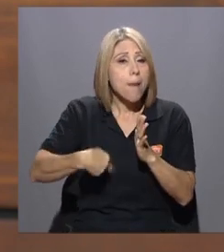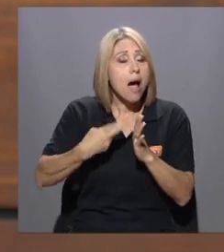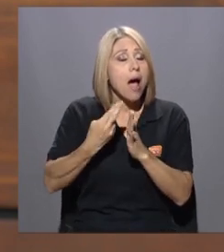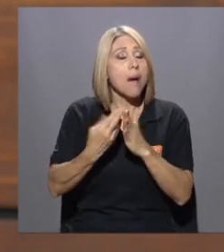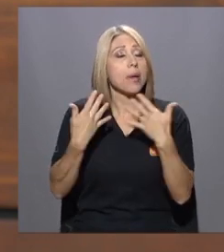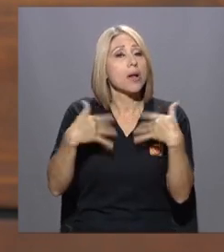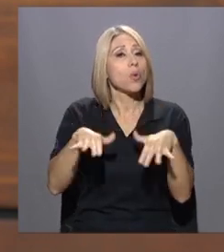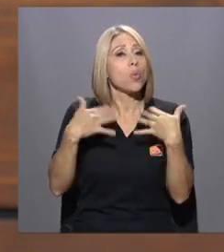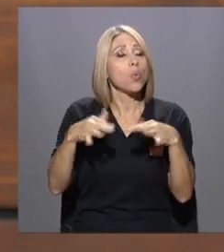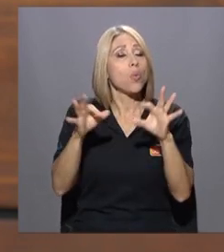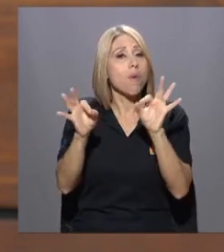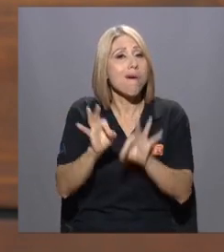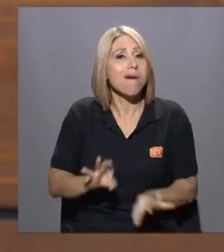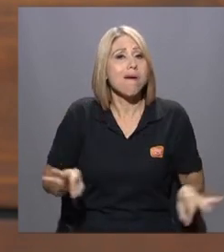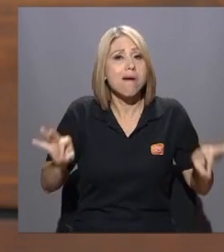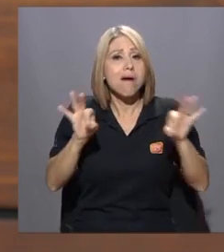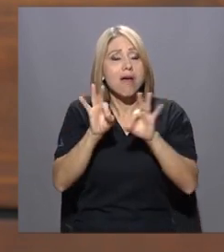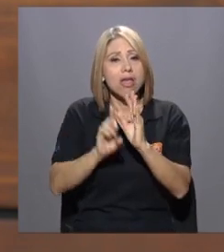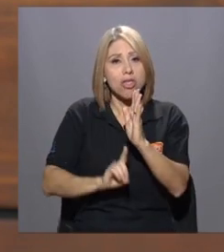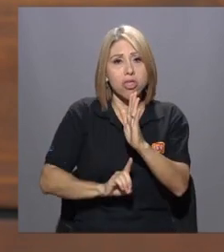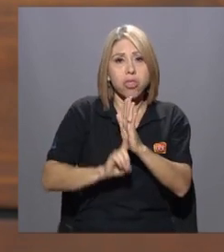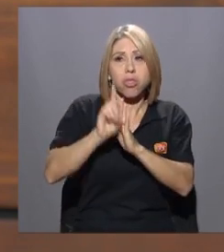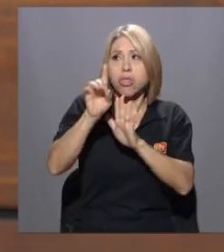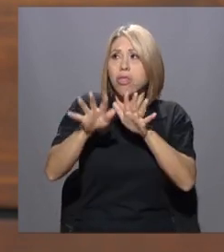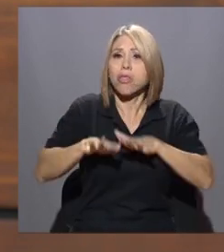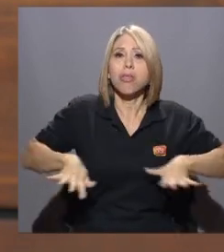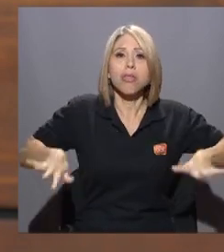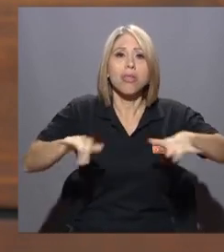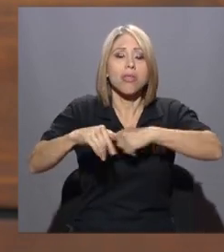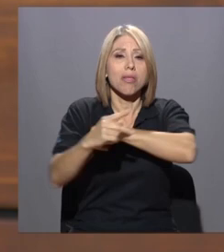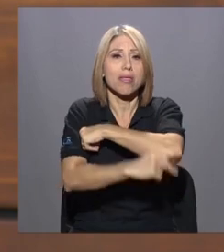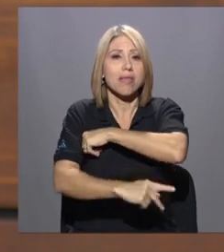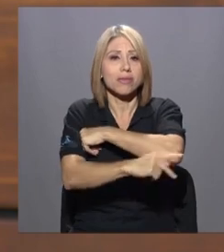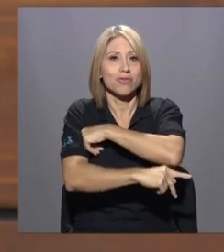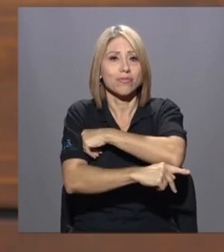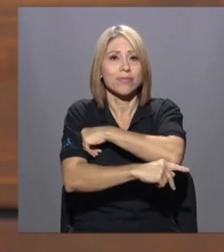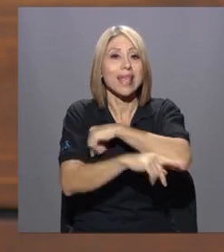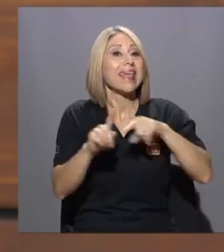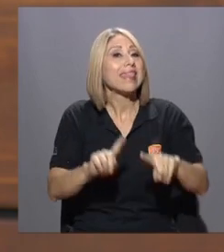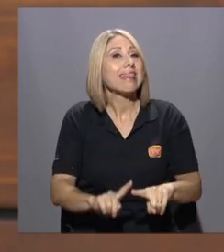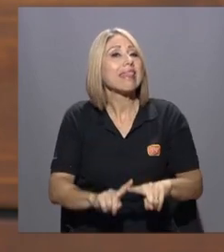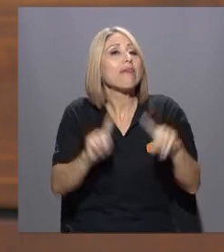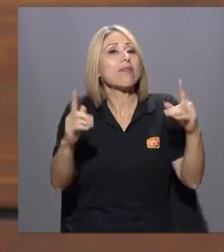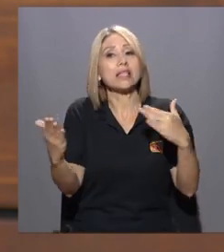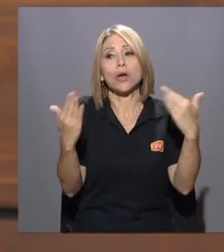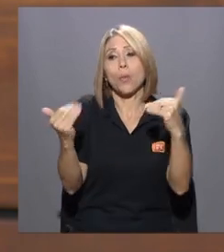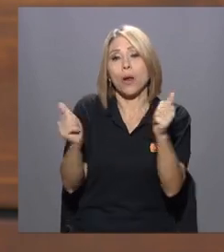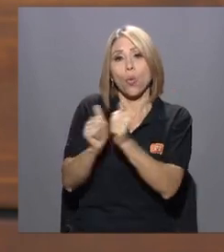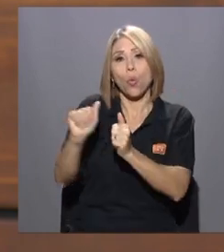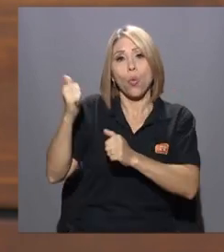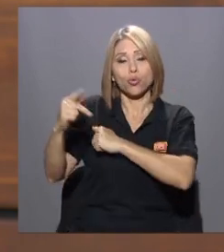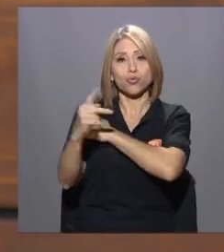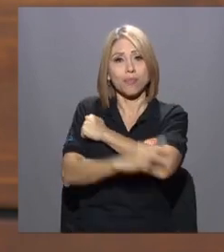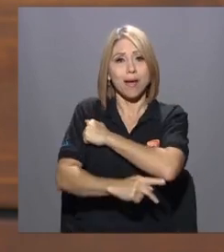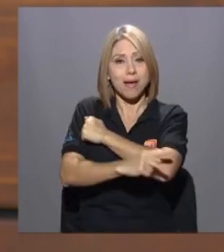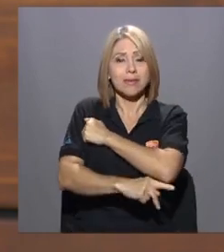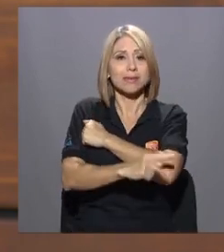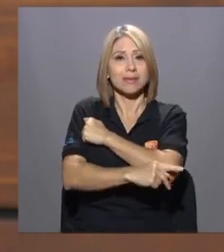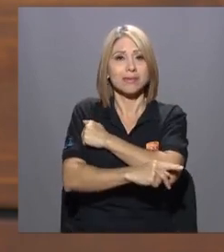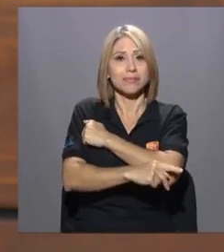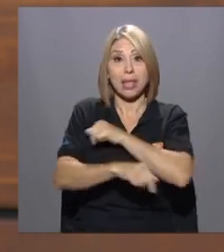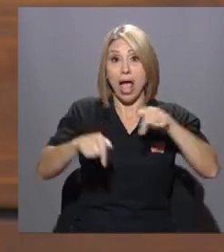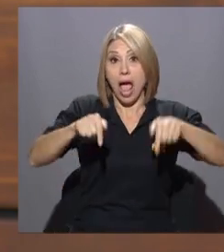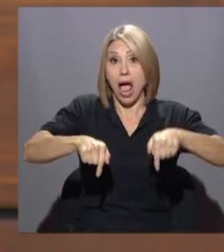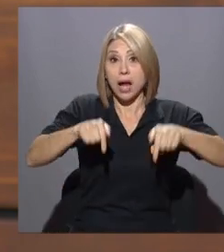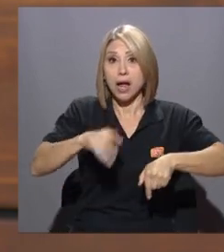sustantivo en el desarrollo de esta nación. Y a diferente de muchos otros países, aquí en